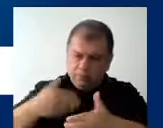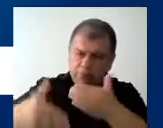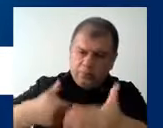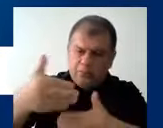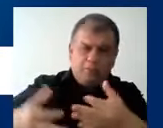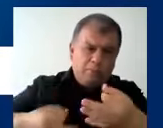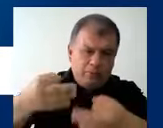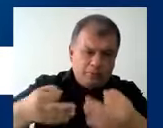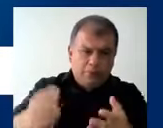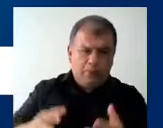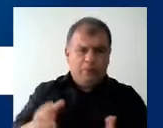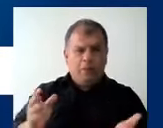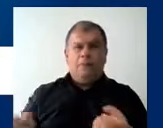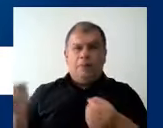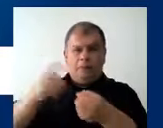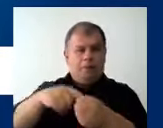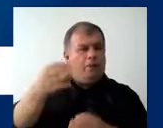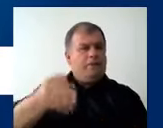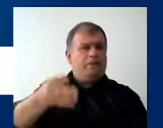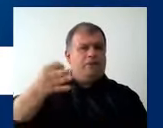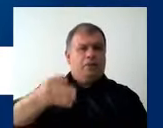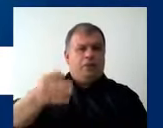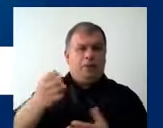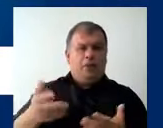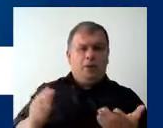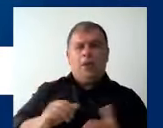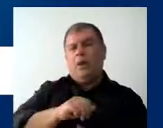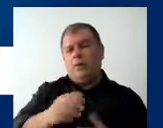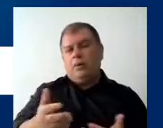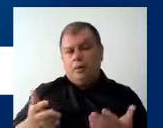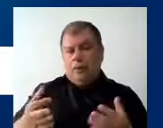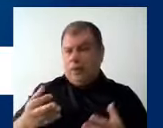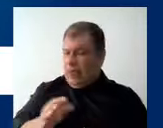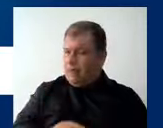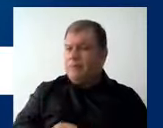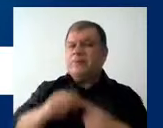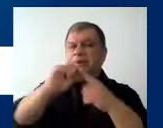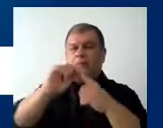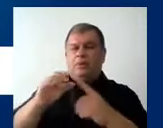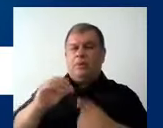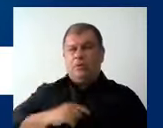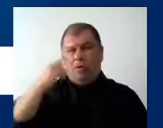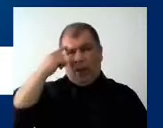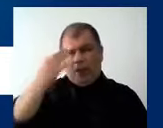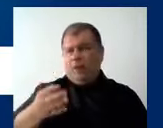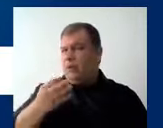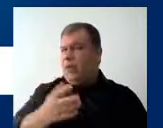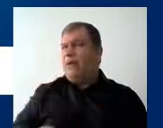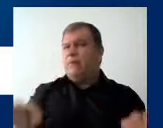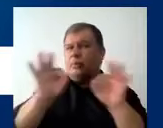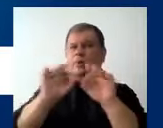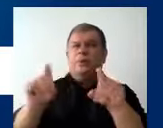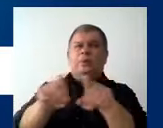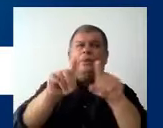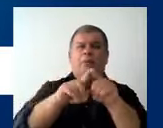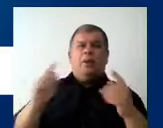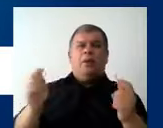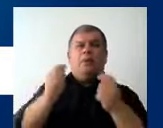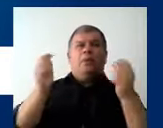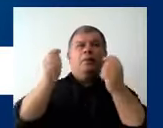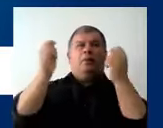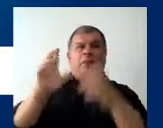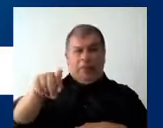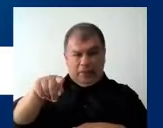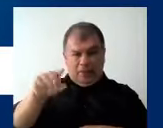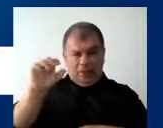para garantizar una participación efectiva, entre otros, ¿no? Y sobre todo, y yo creo que eso es lo importante también en la celebración de este